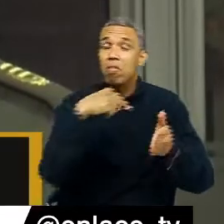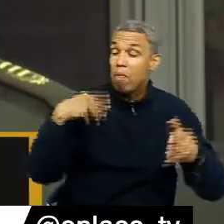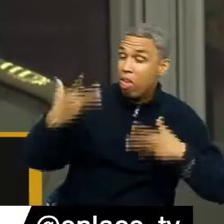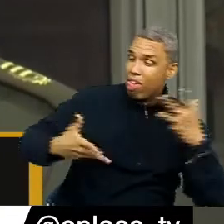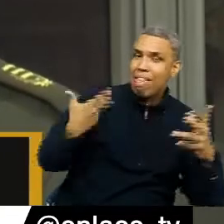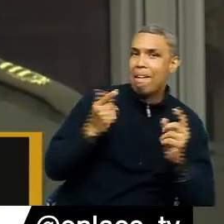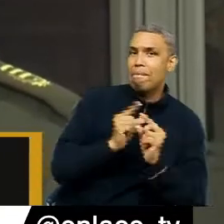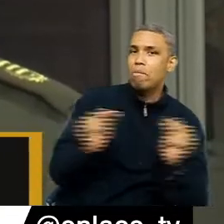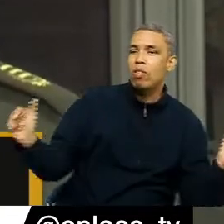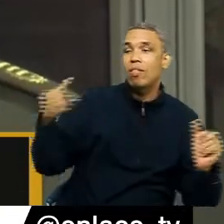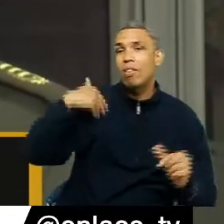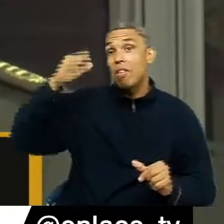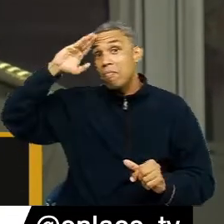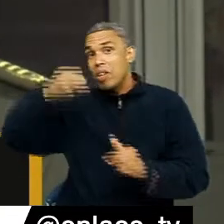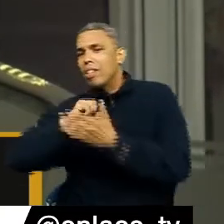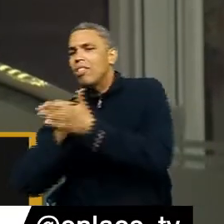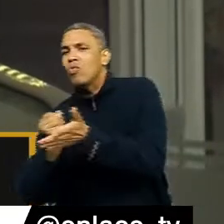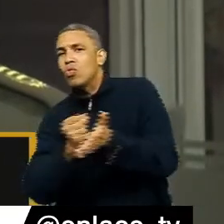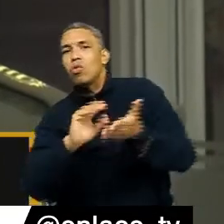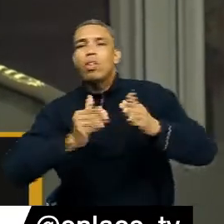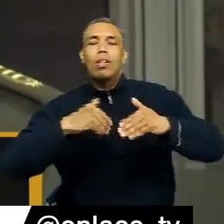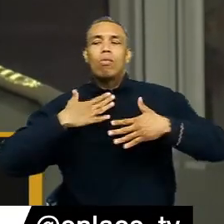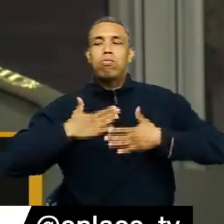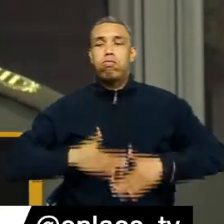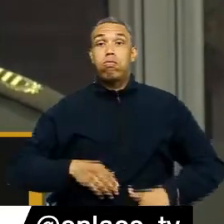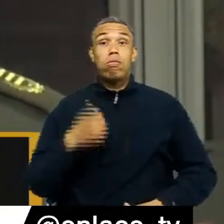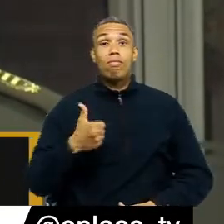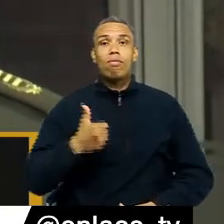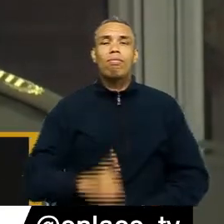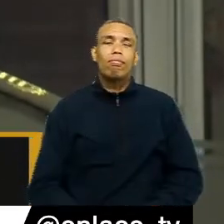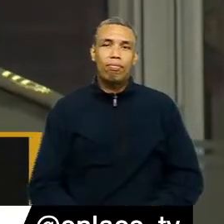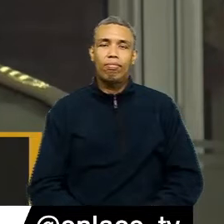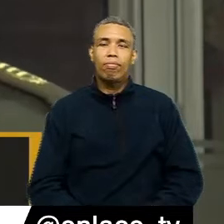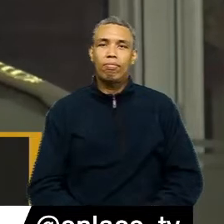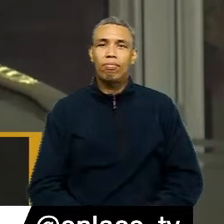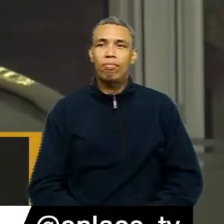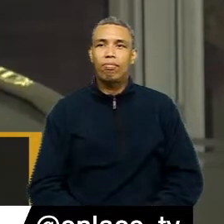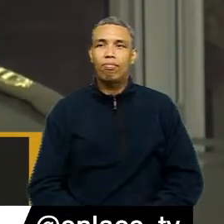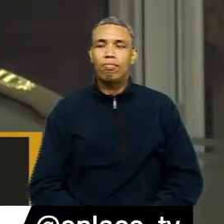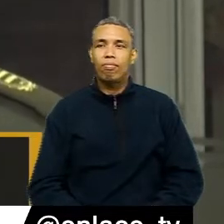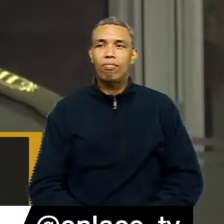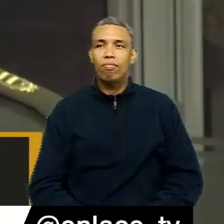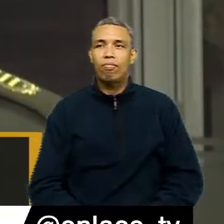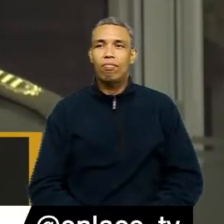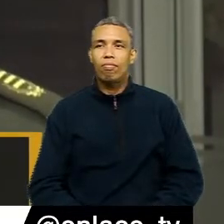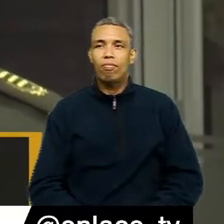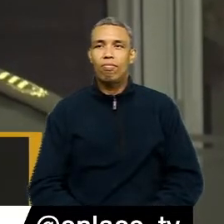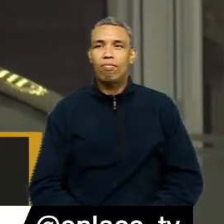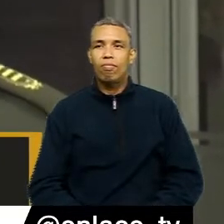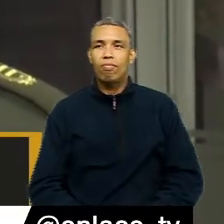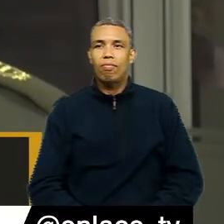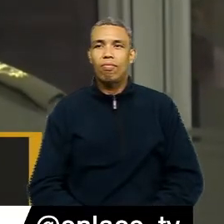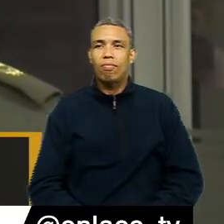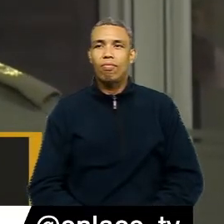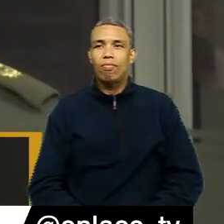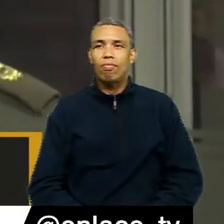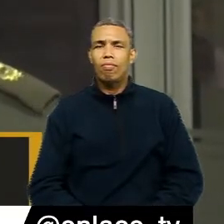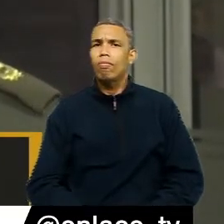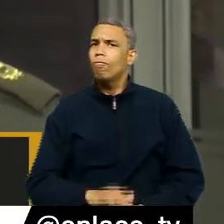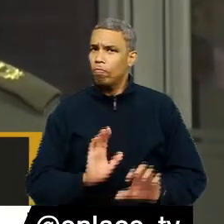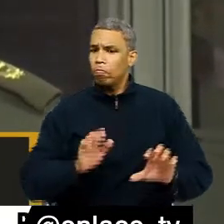la comunidad. Es un recorder y es un punto de quiebre para evaluar lo ejecutado y volver a realizar ese